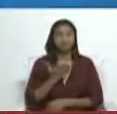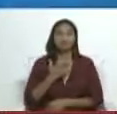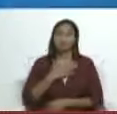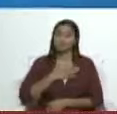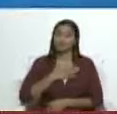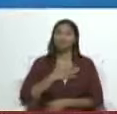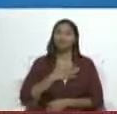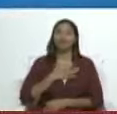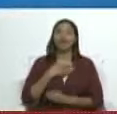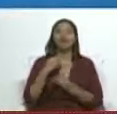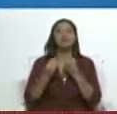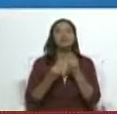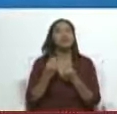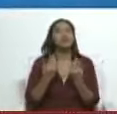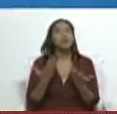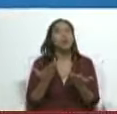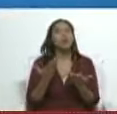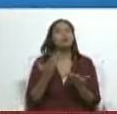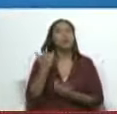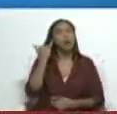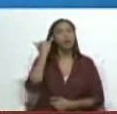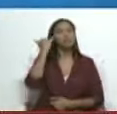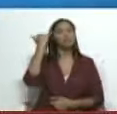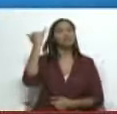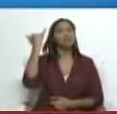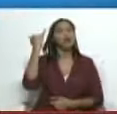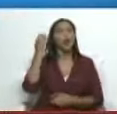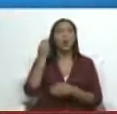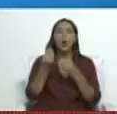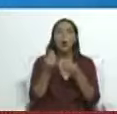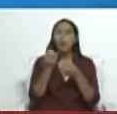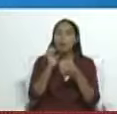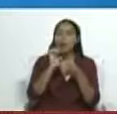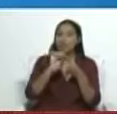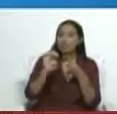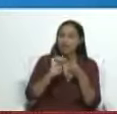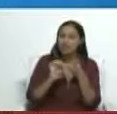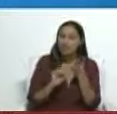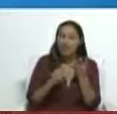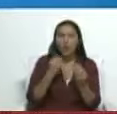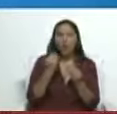posible una alternativa para todos los venezolanos.